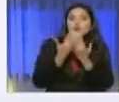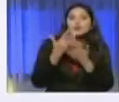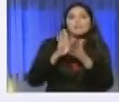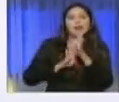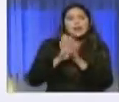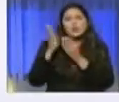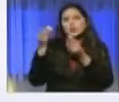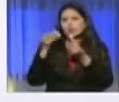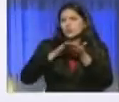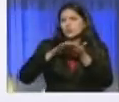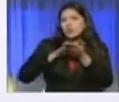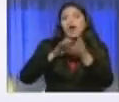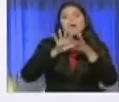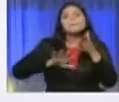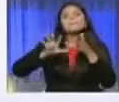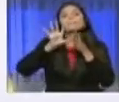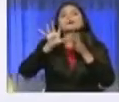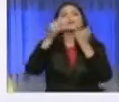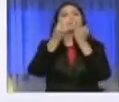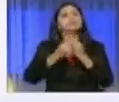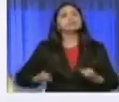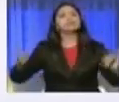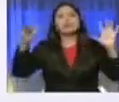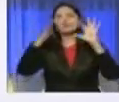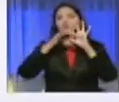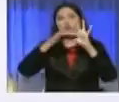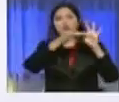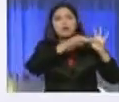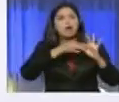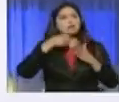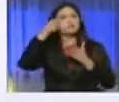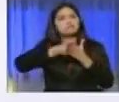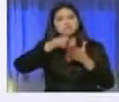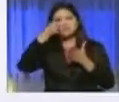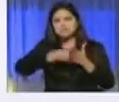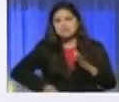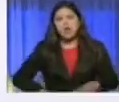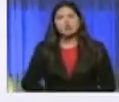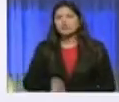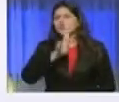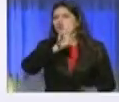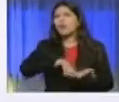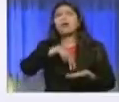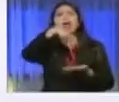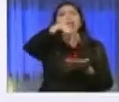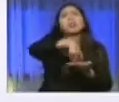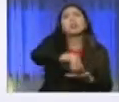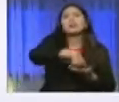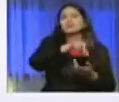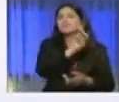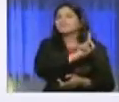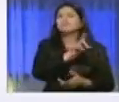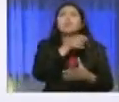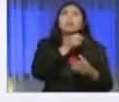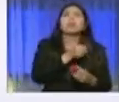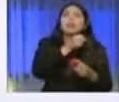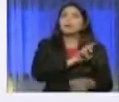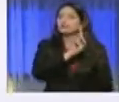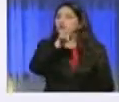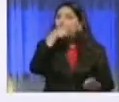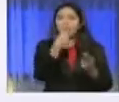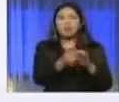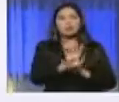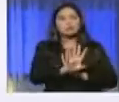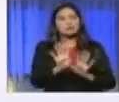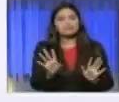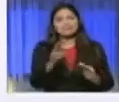XXI hacia una nación independiente, soberana, de pie, jamás de rodillas ante ningún imperio en el mundo,